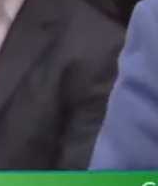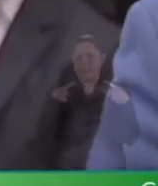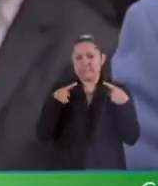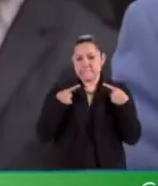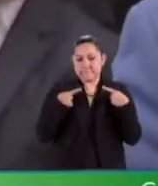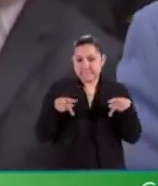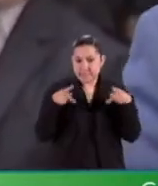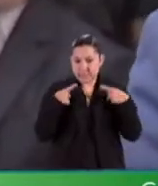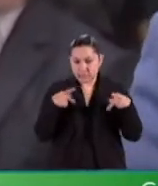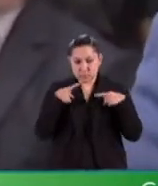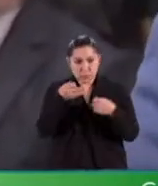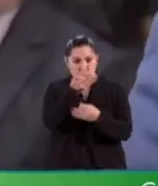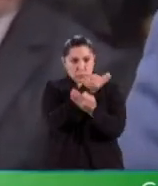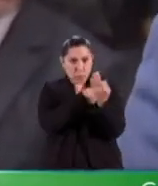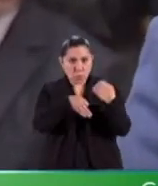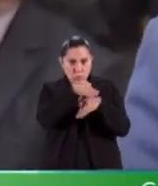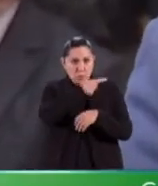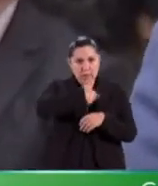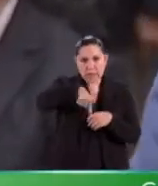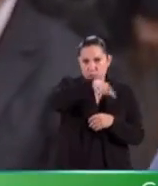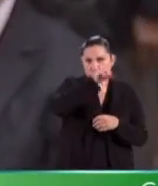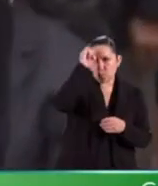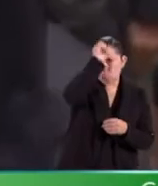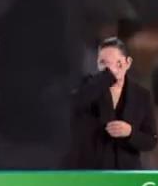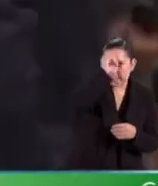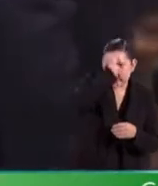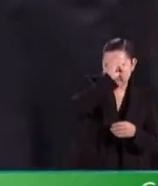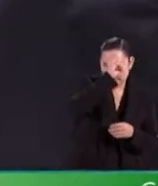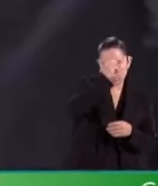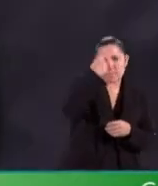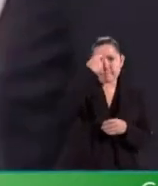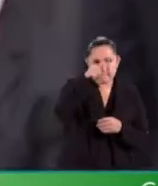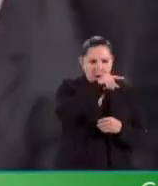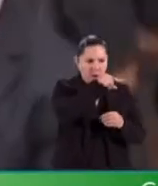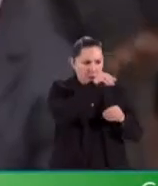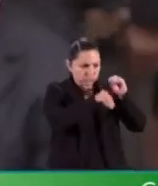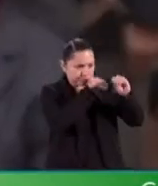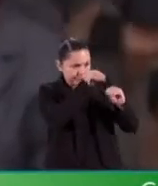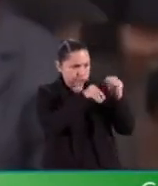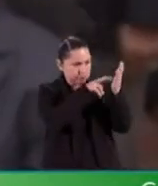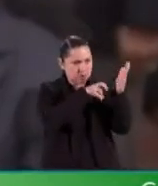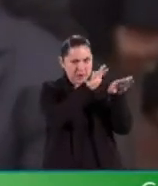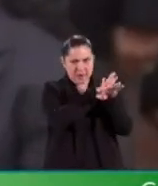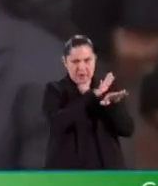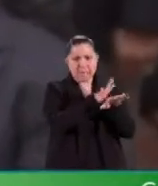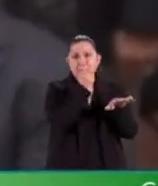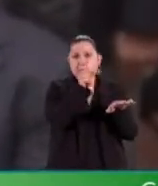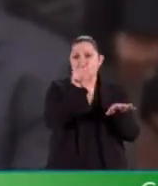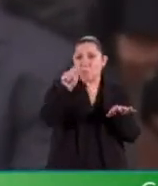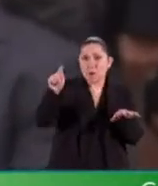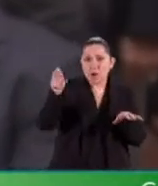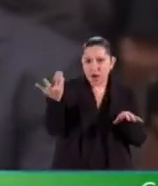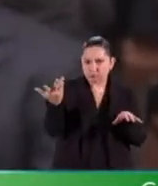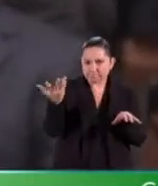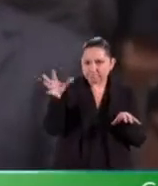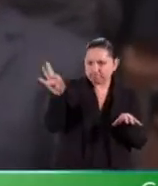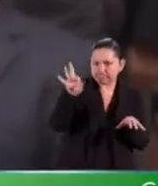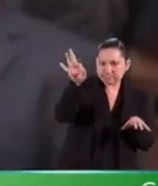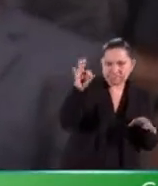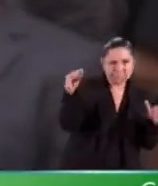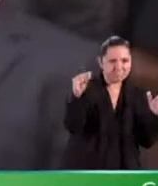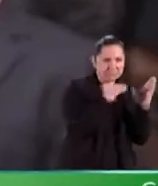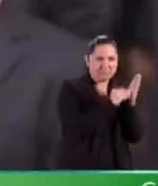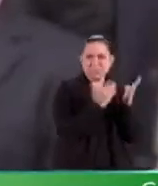de elaboración de la reforma y no fueron escuchadas ni tomadas en cuenta, ya que fueron